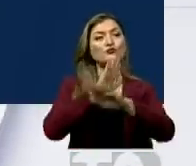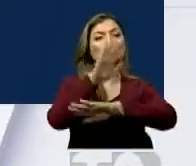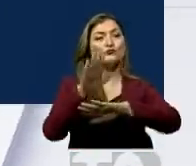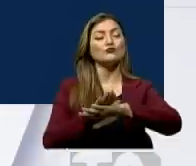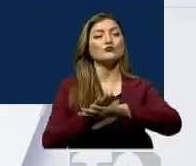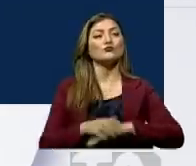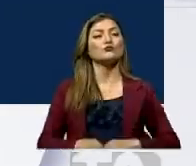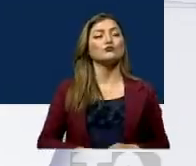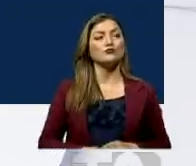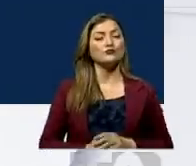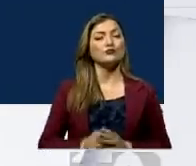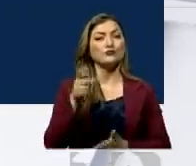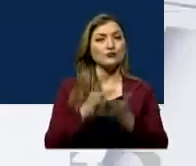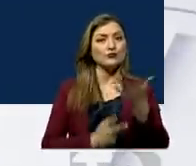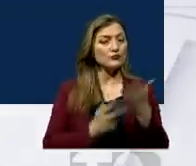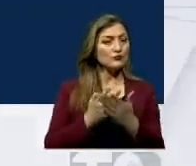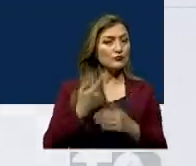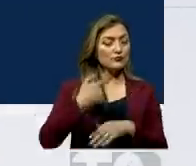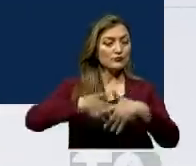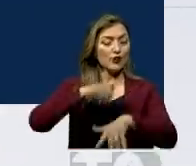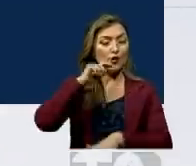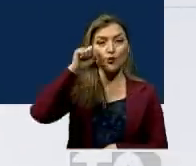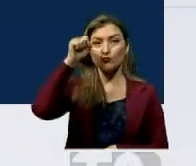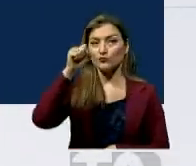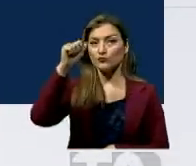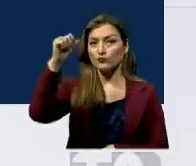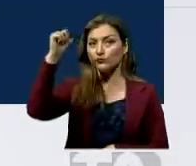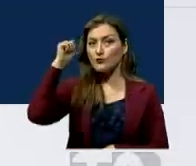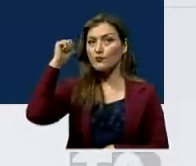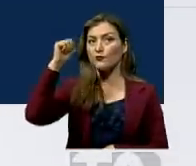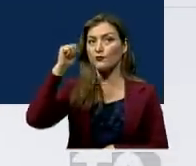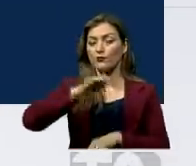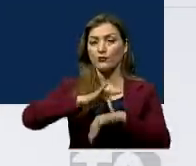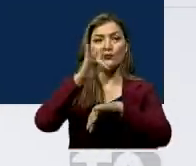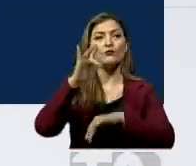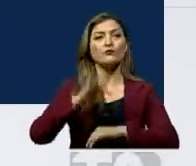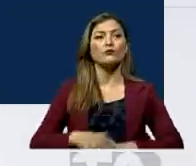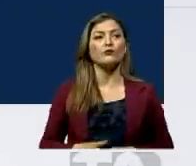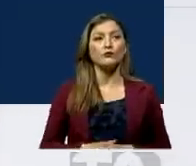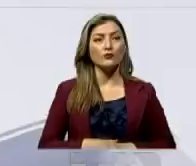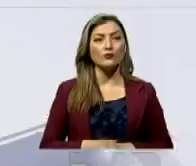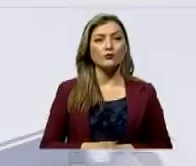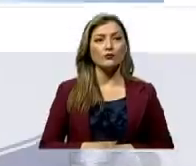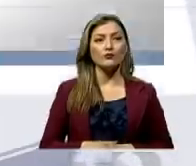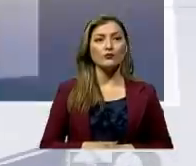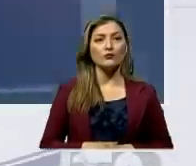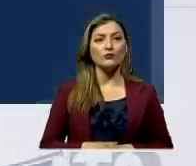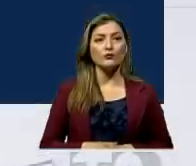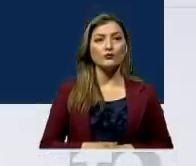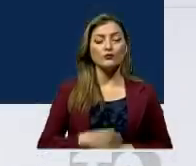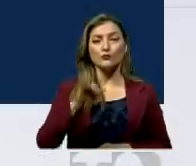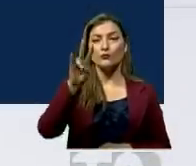ha ocurrido durante la jornada de movilizaciones el día de ayer y durante esta madrugada y también estará con nosotros iván correa